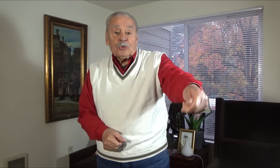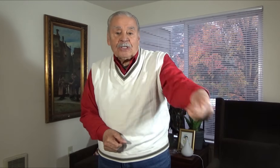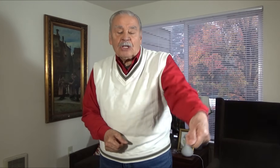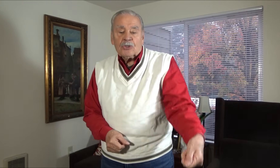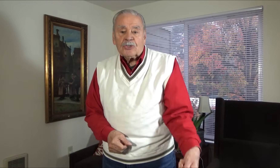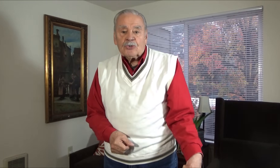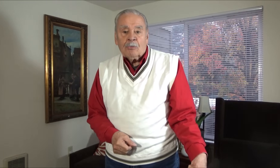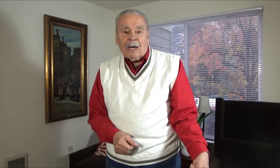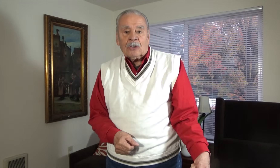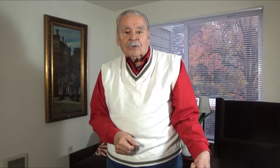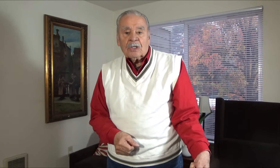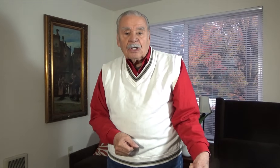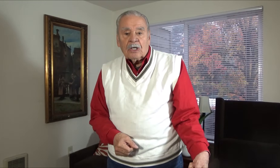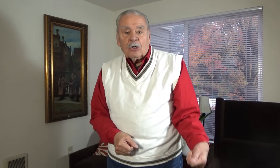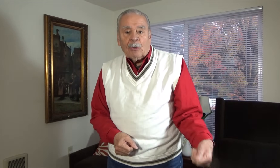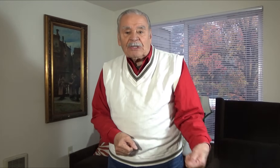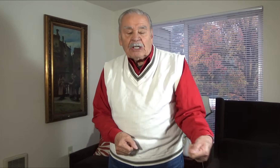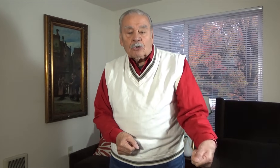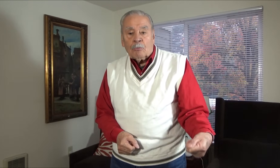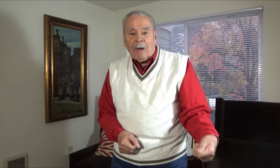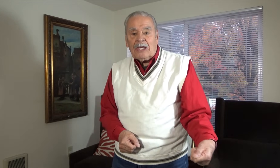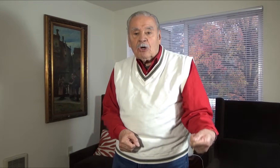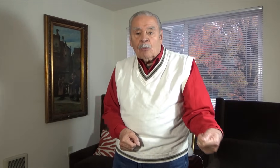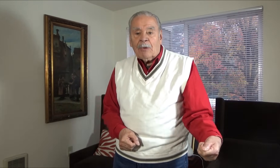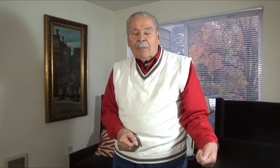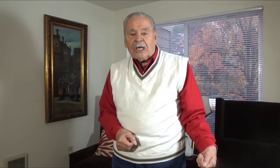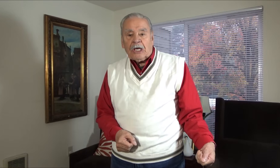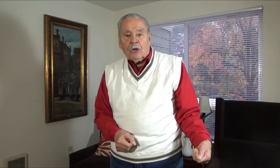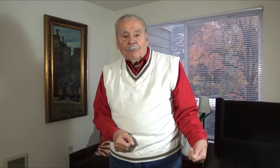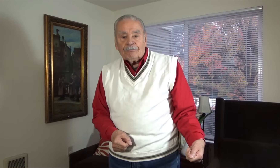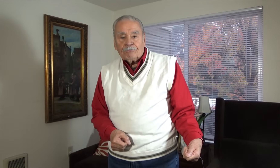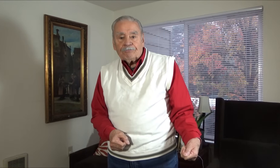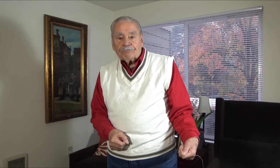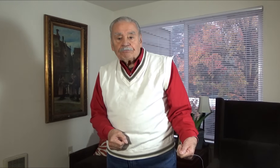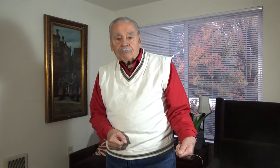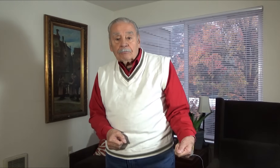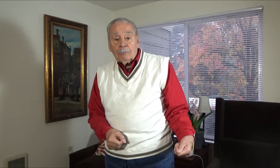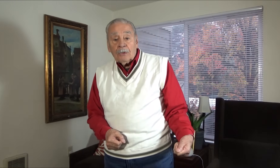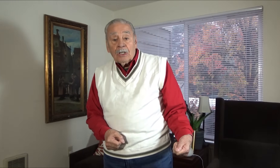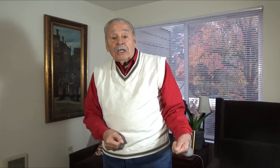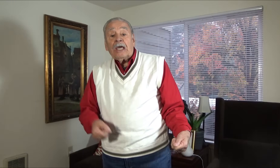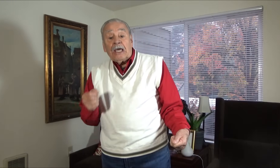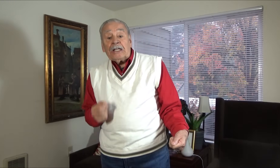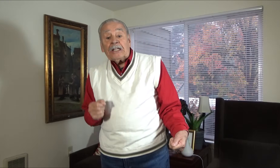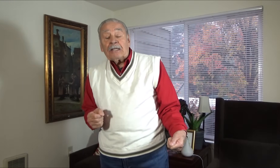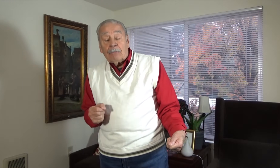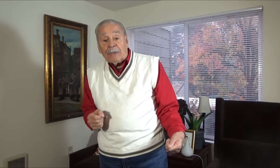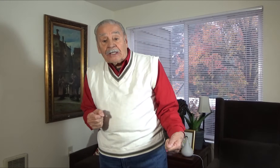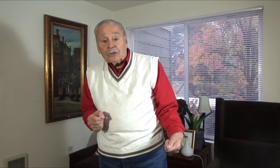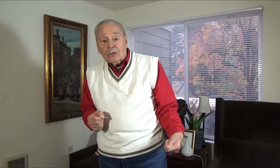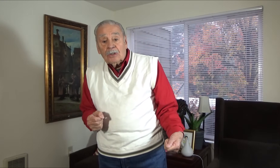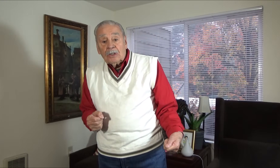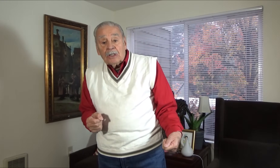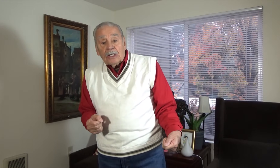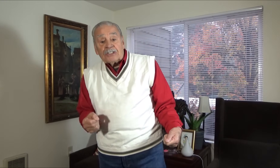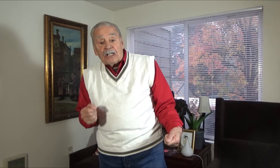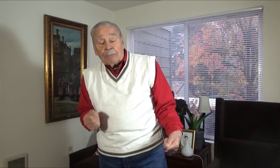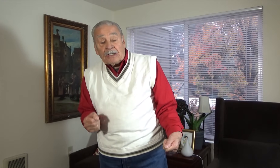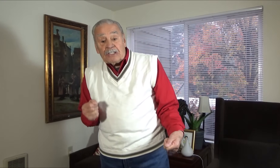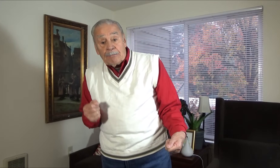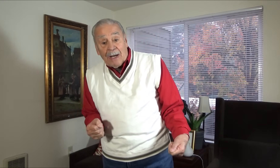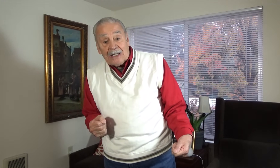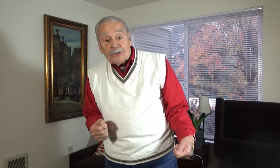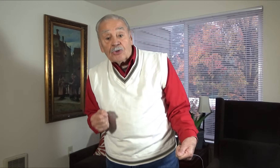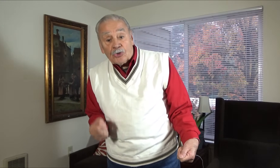con resultados en sus manos, gobernando un país como es México, que en este momento es